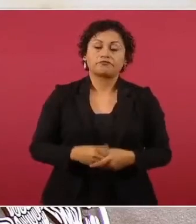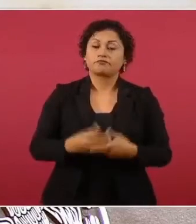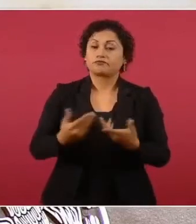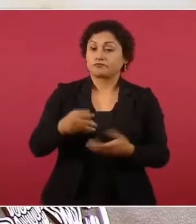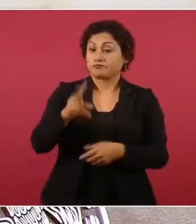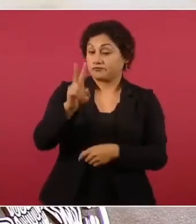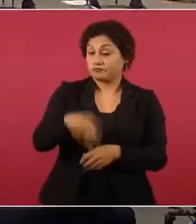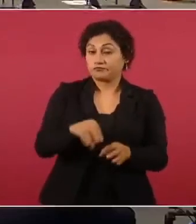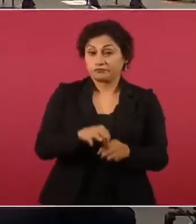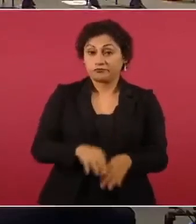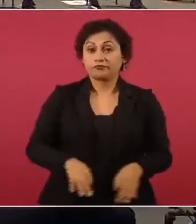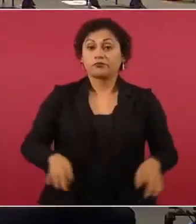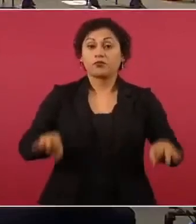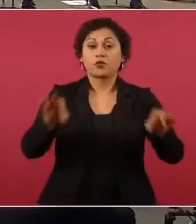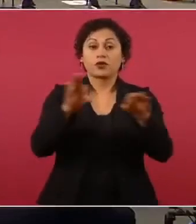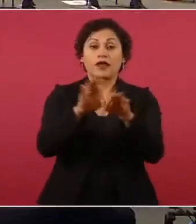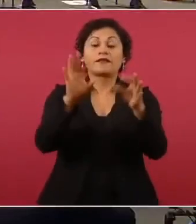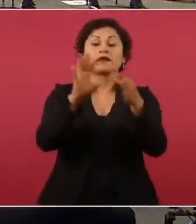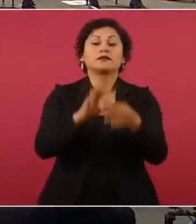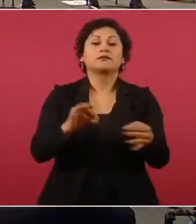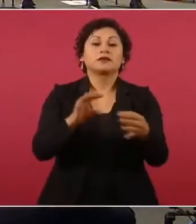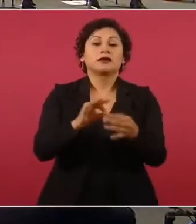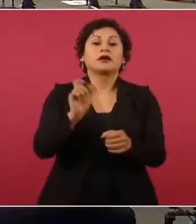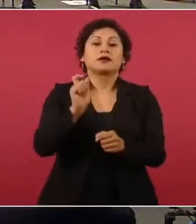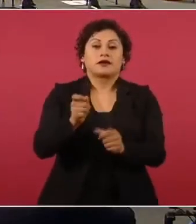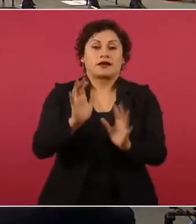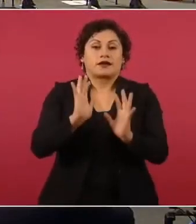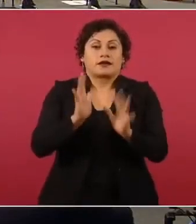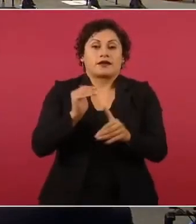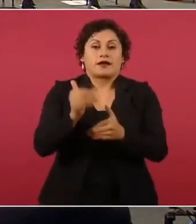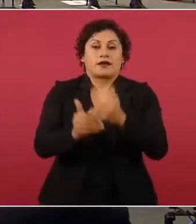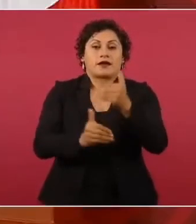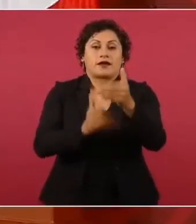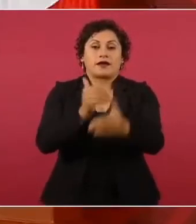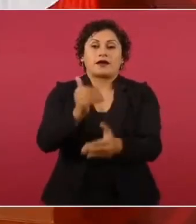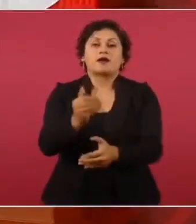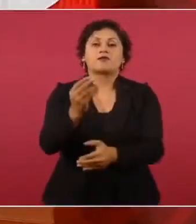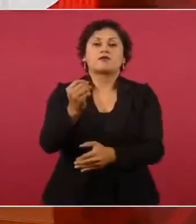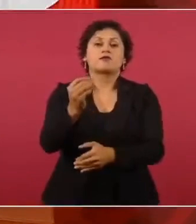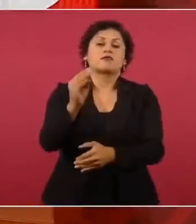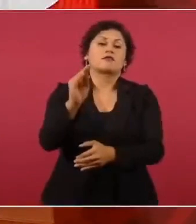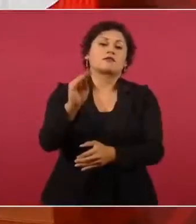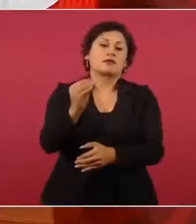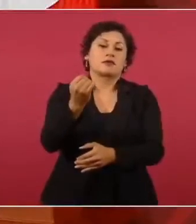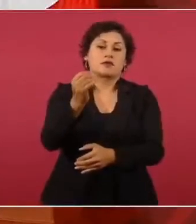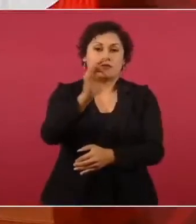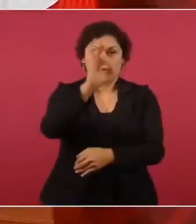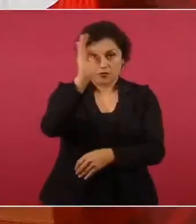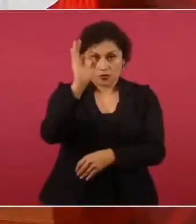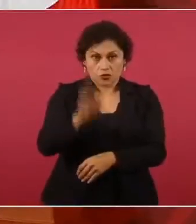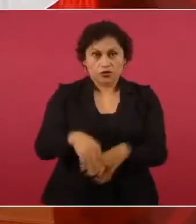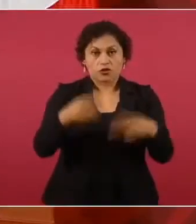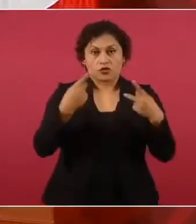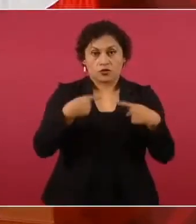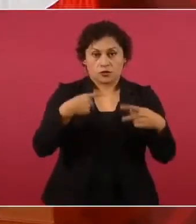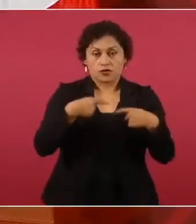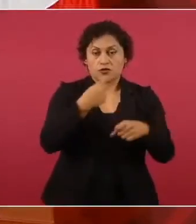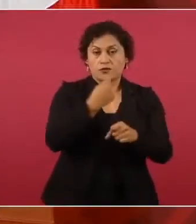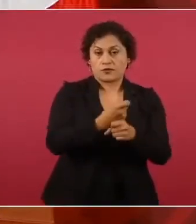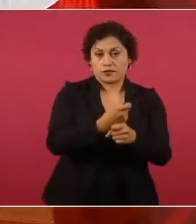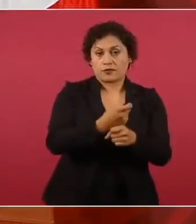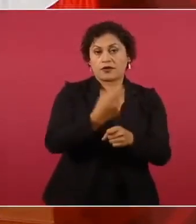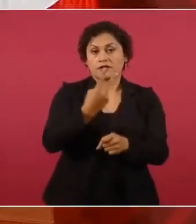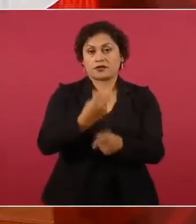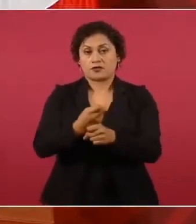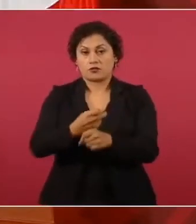que ya se ha empezado a avanzar con 9% del personal de segundo nivel y 99% del personal en el primer